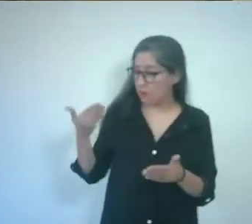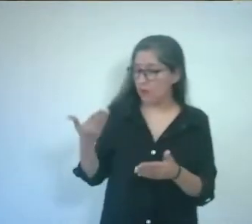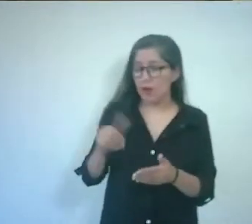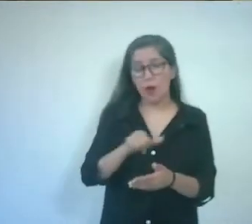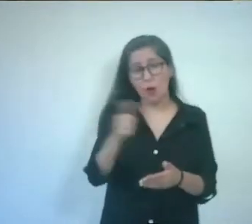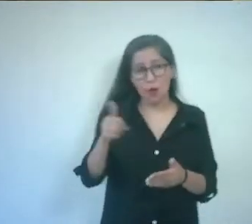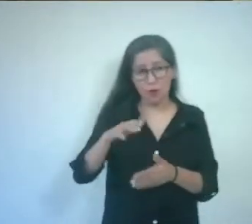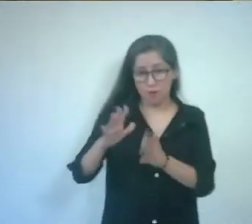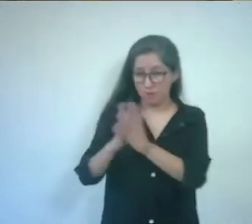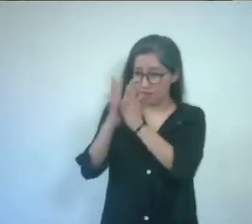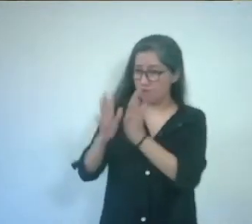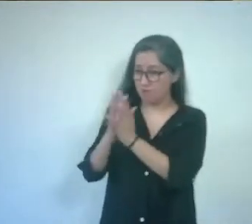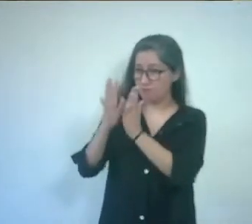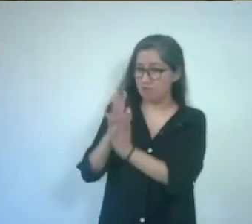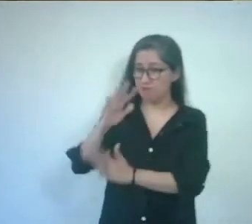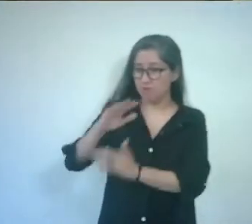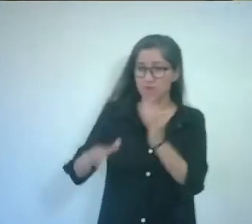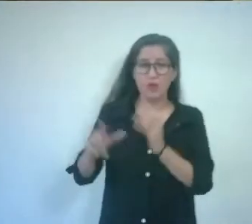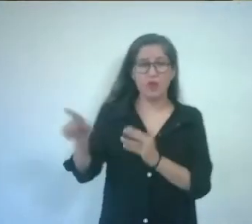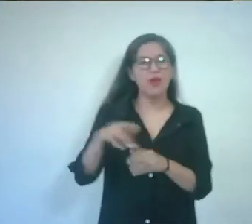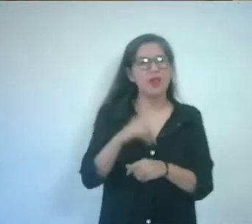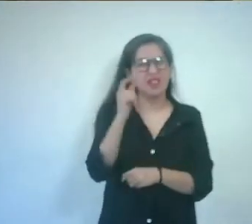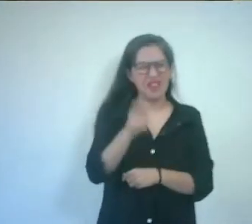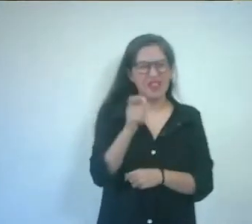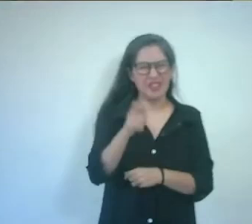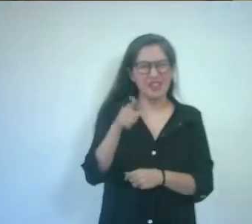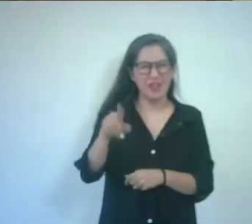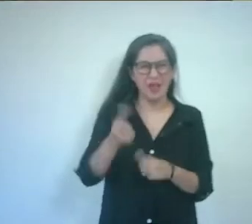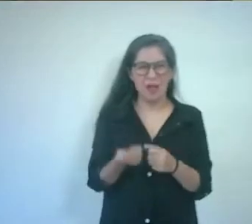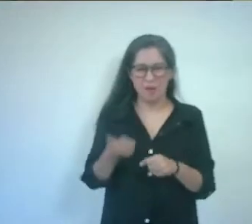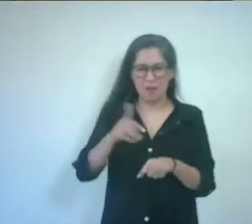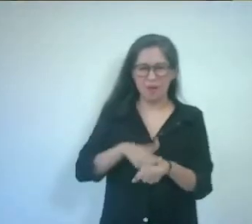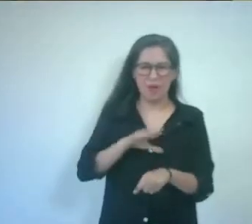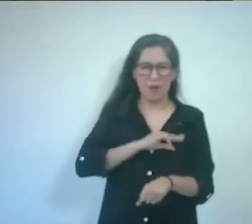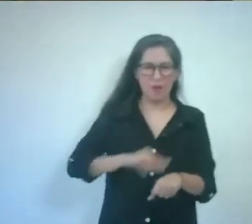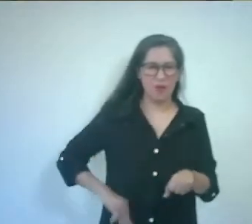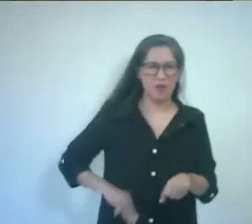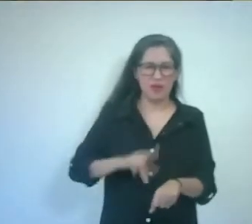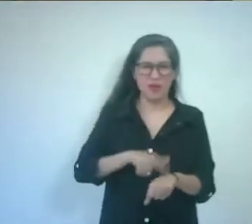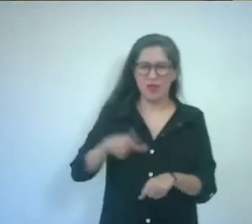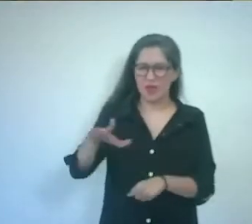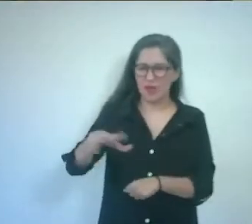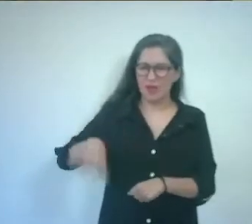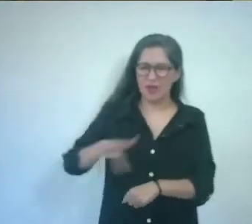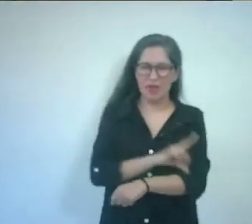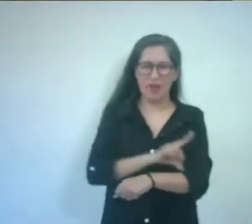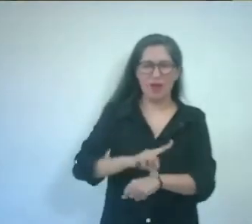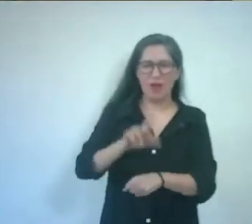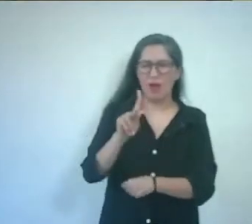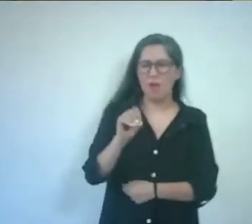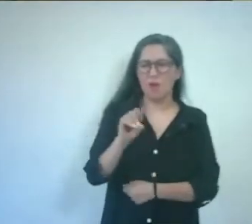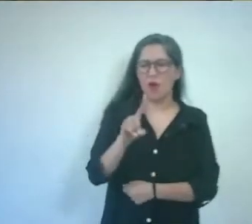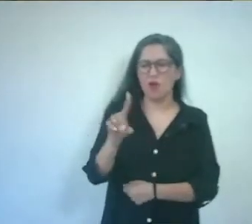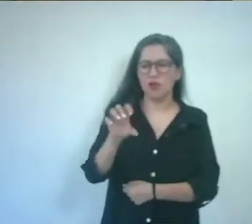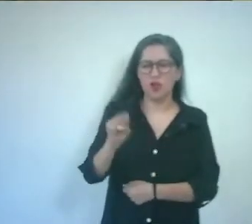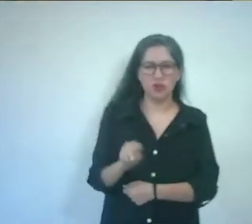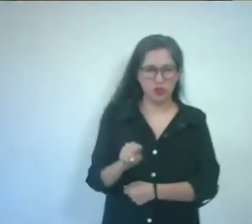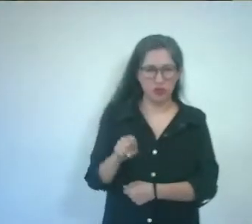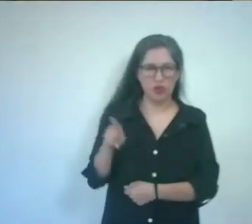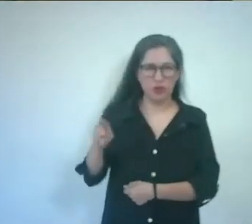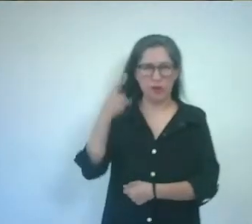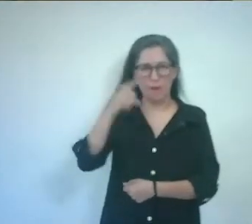participación ciudadana, que lo fue el plebiscito para la municipalización de la delegación de Villa de Pozos, que sigue en proceso de